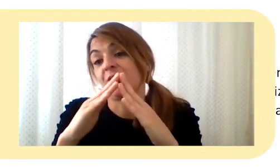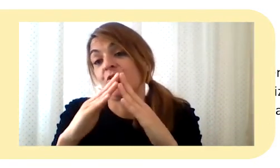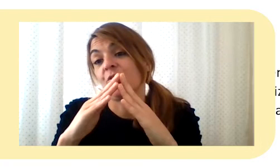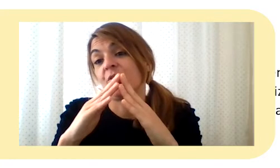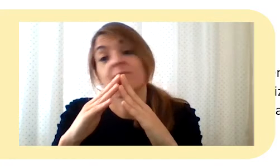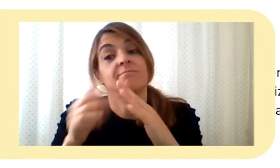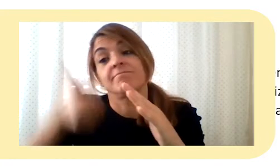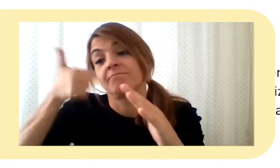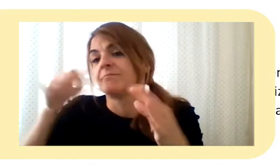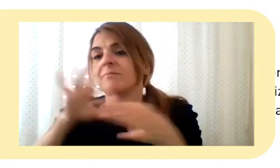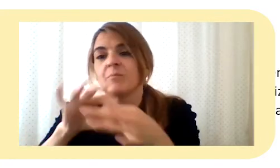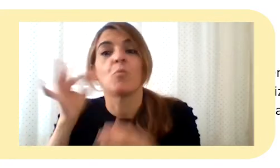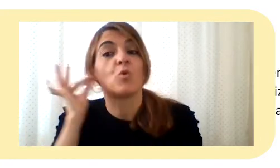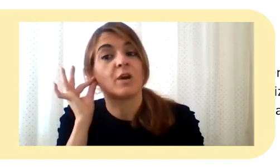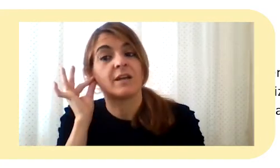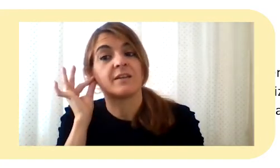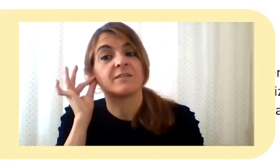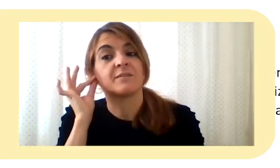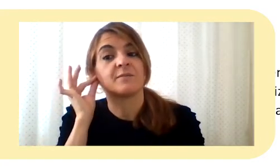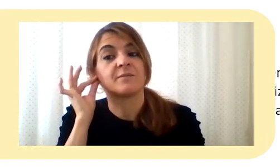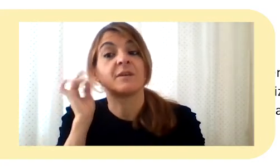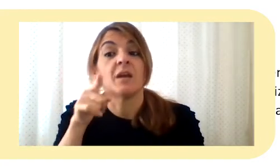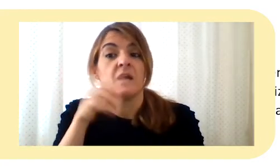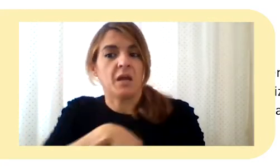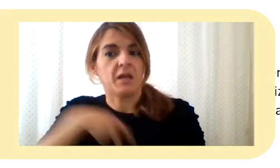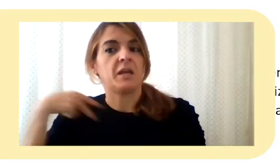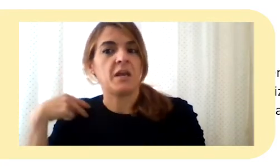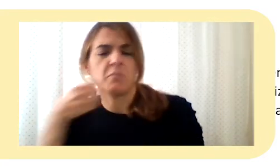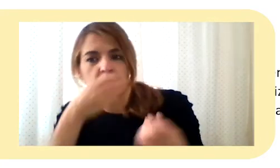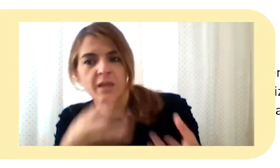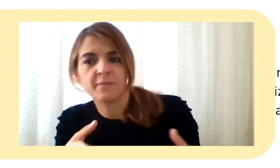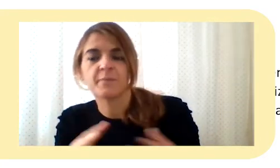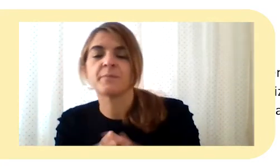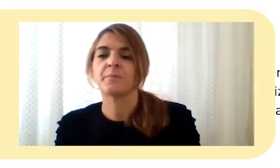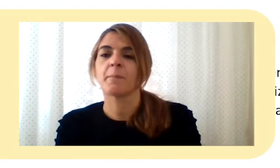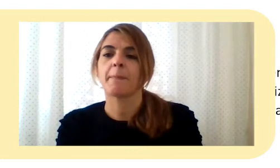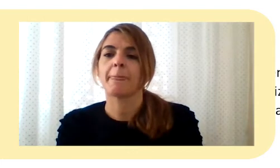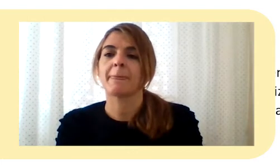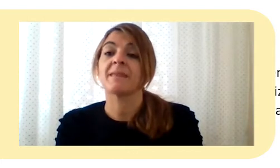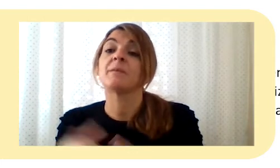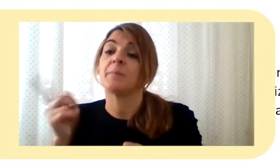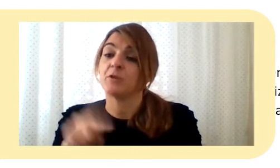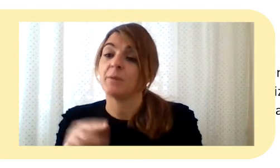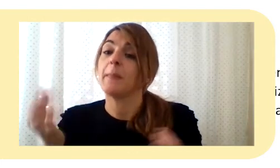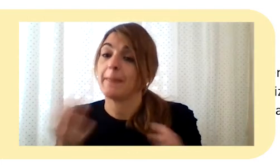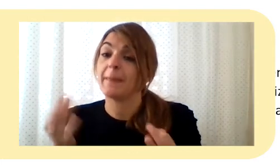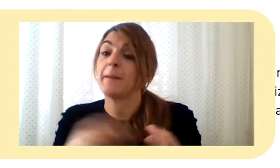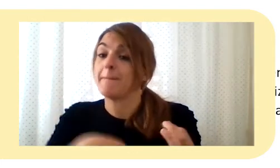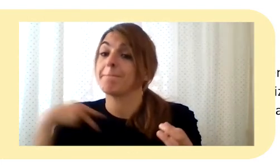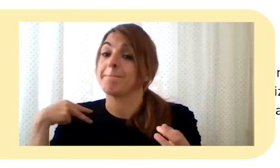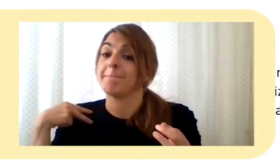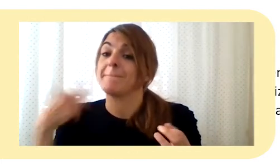sobre todo son mujeres, generalizan, que no me parece que esté mal, pero también hubieran debido de generalizar en los casos